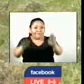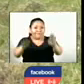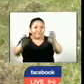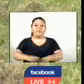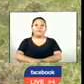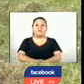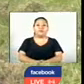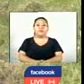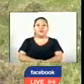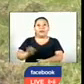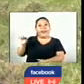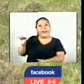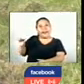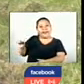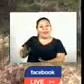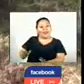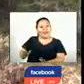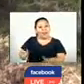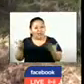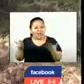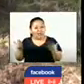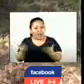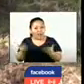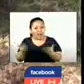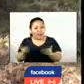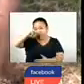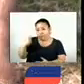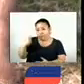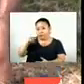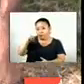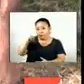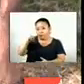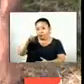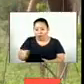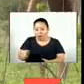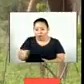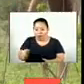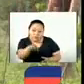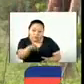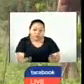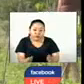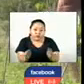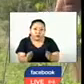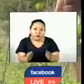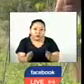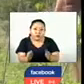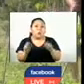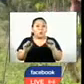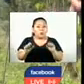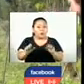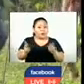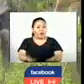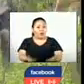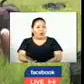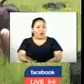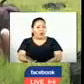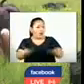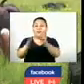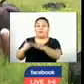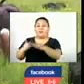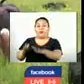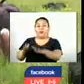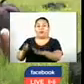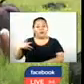Don Manuel participó en esta mega jornada de reforestación él asegura que los beneficios son muchos